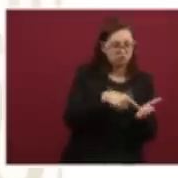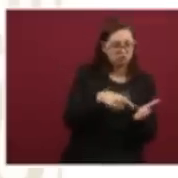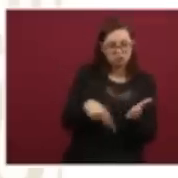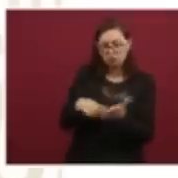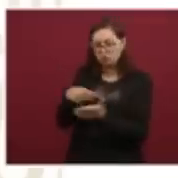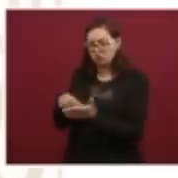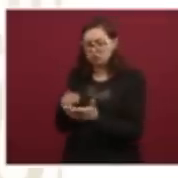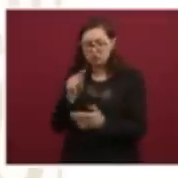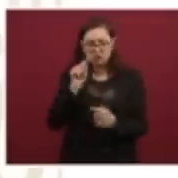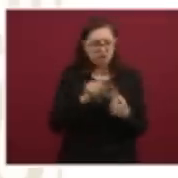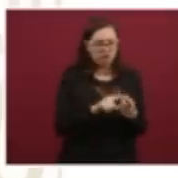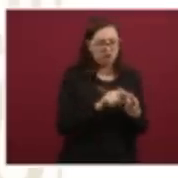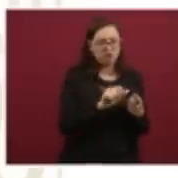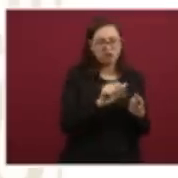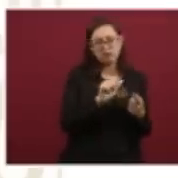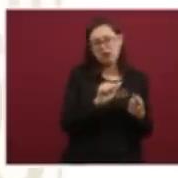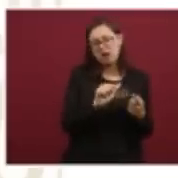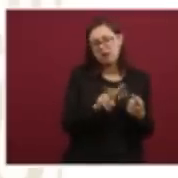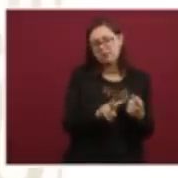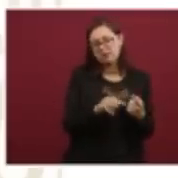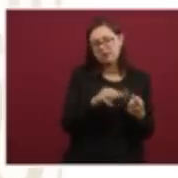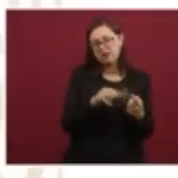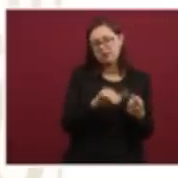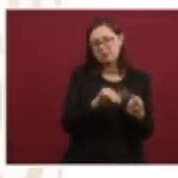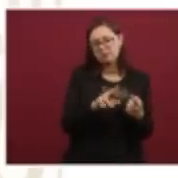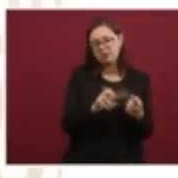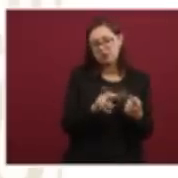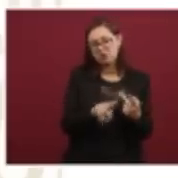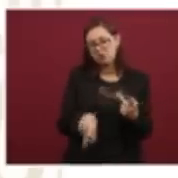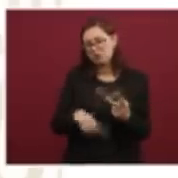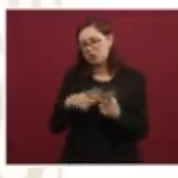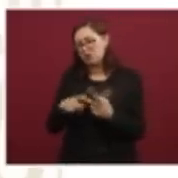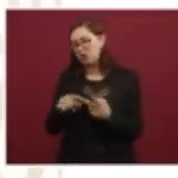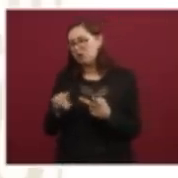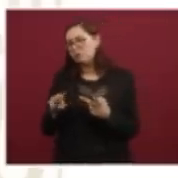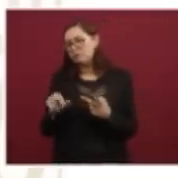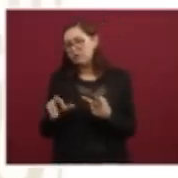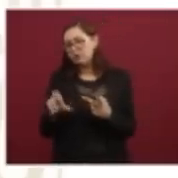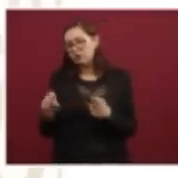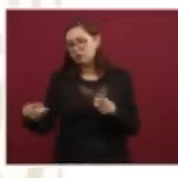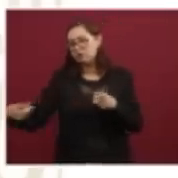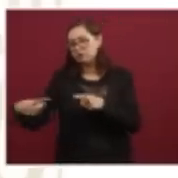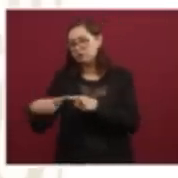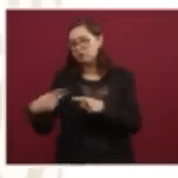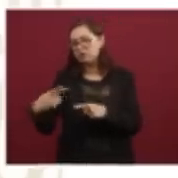Mirón, número 43, y Salvador Díaz Mirón, esquina Uribe, a